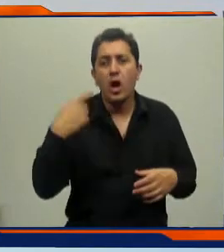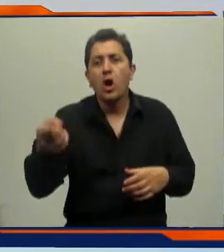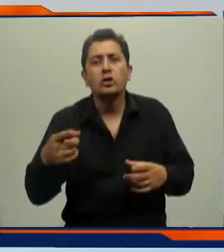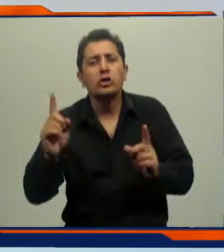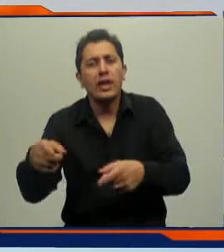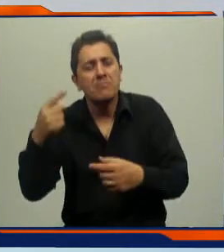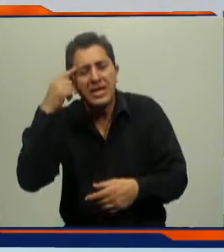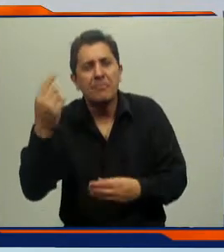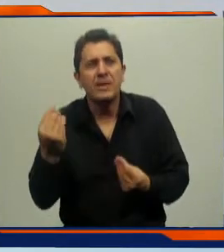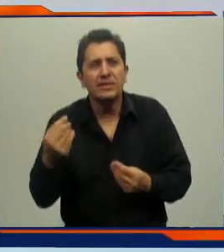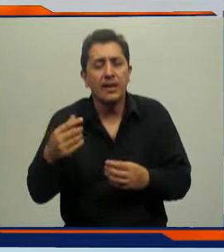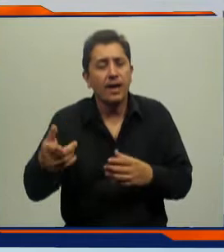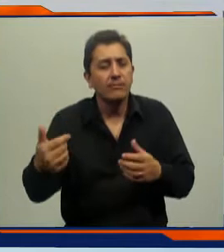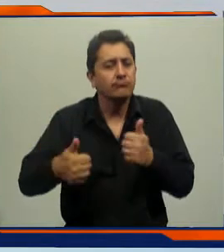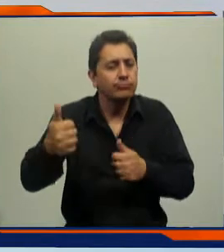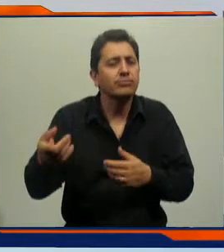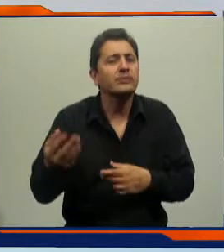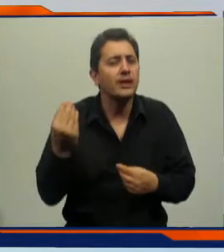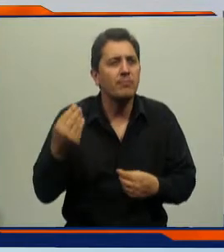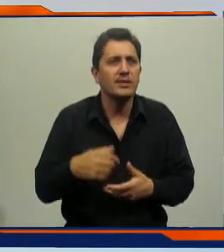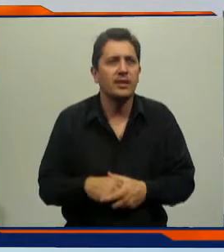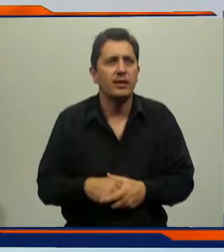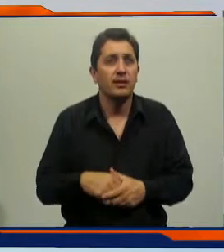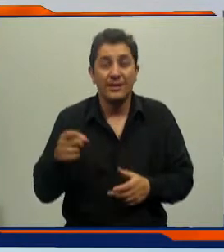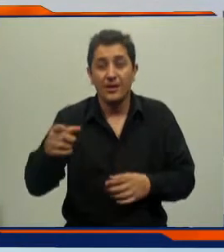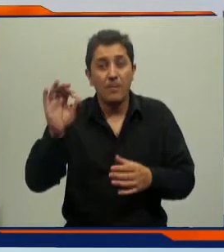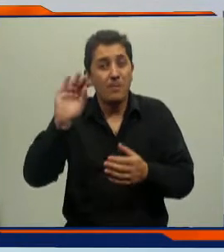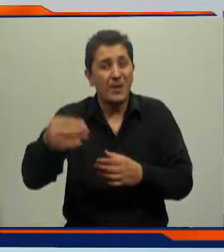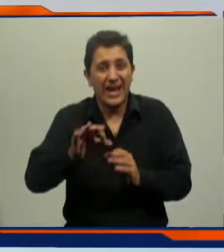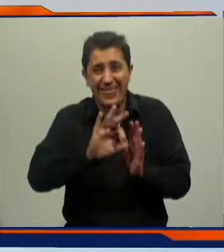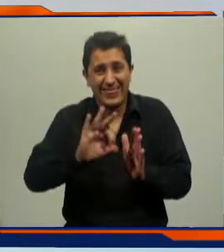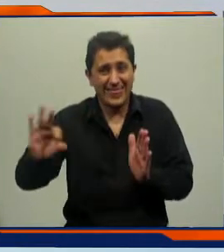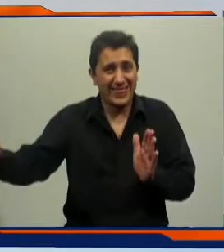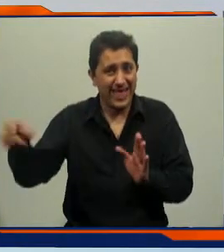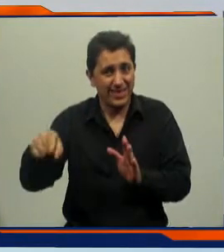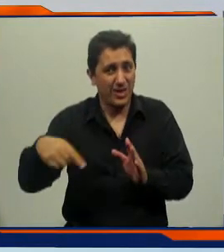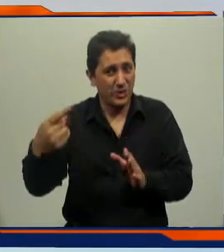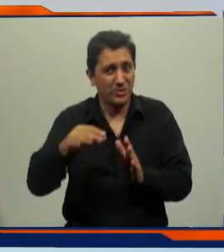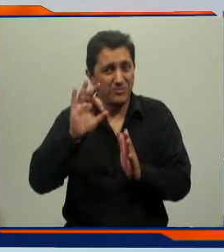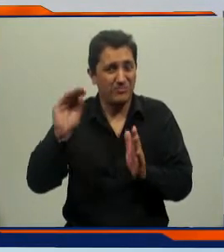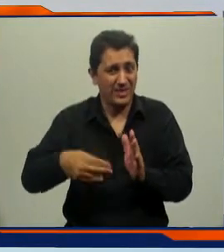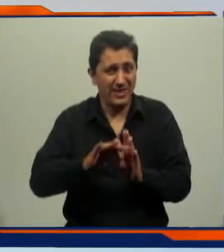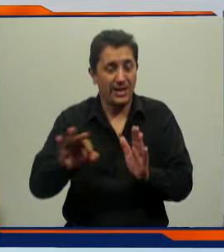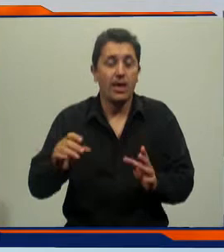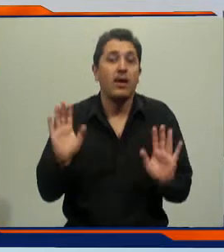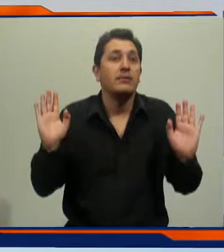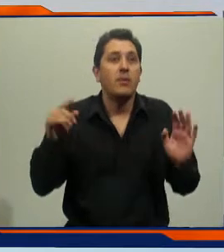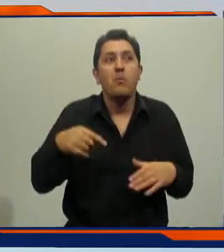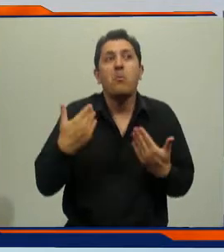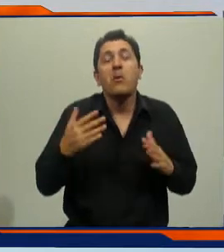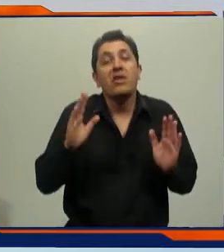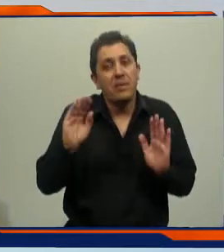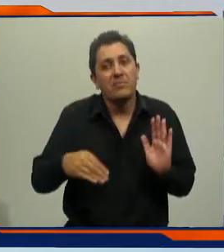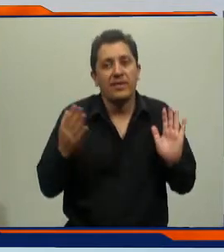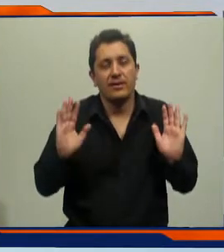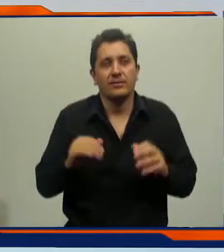enfrente, ¿no? En el rival, justamente, que tendrá Maidana. Que está invicto. Sí. En toda su carrera. Sí, es cierto. Pero alguna vez se pierde, ¿no? ¿Cómo?